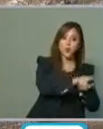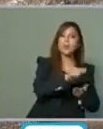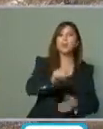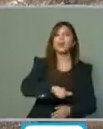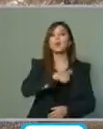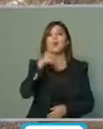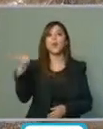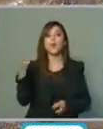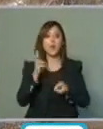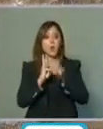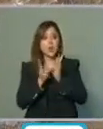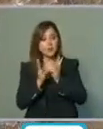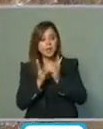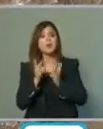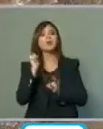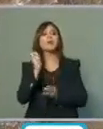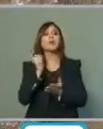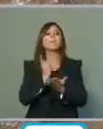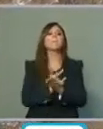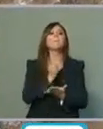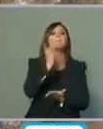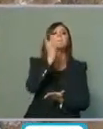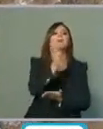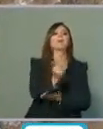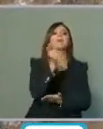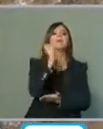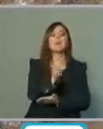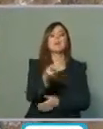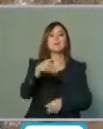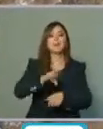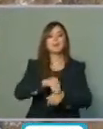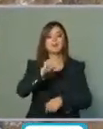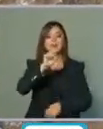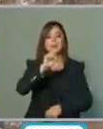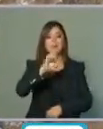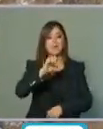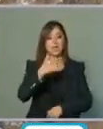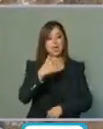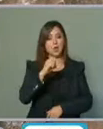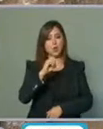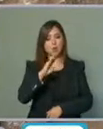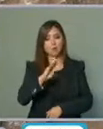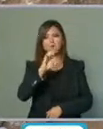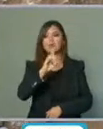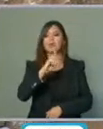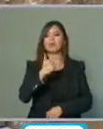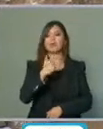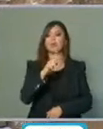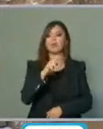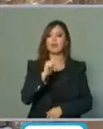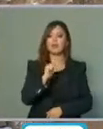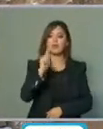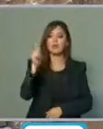llevar. Este premio se da gracias al permiso de la Secretaría de Gobernación de GRTC diagonal